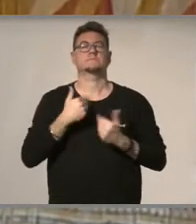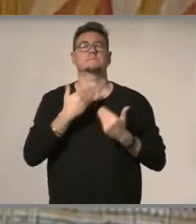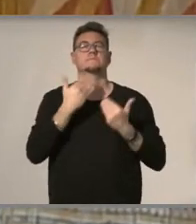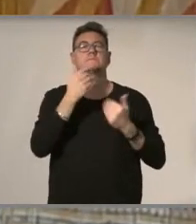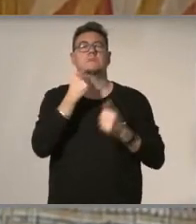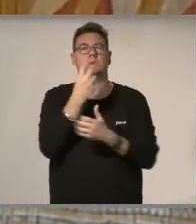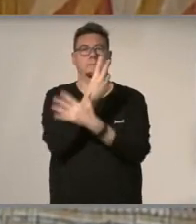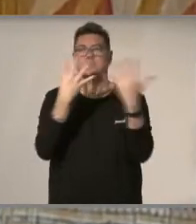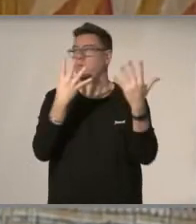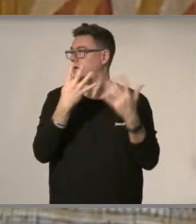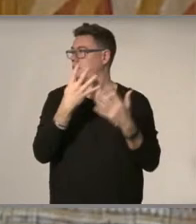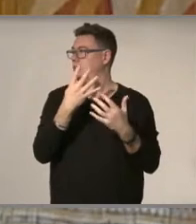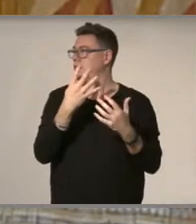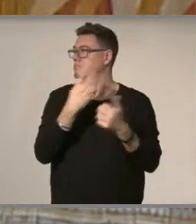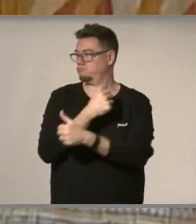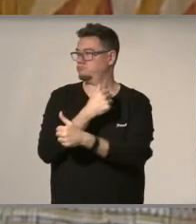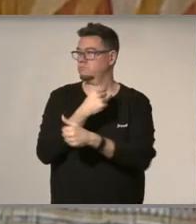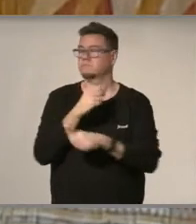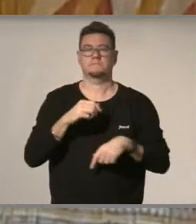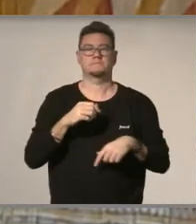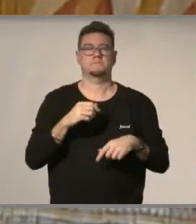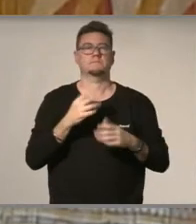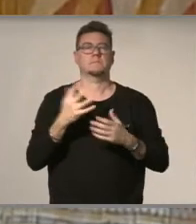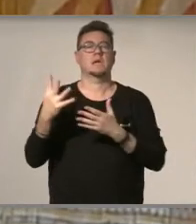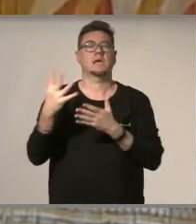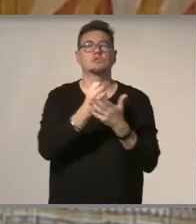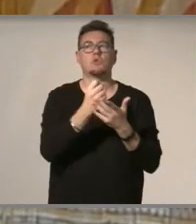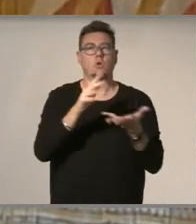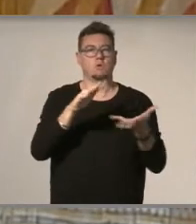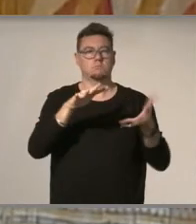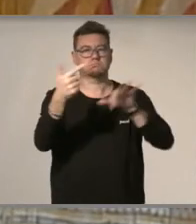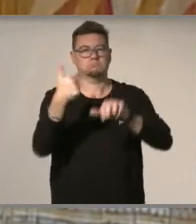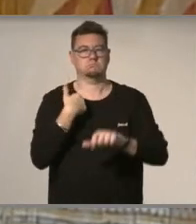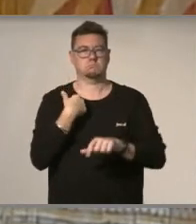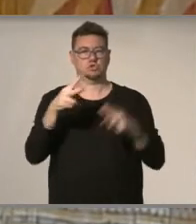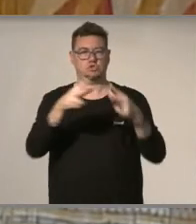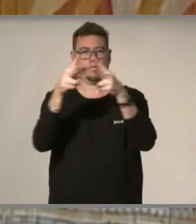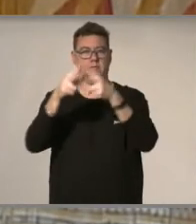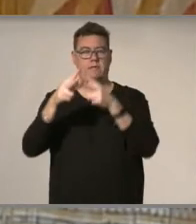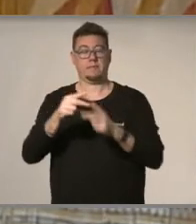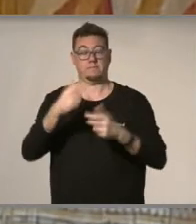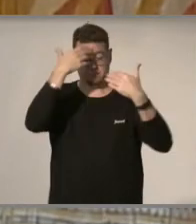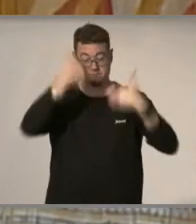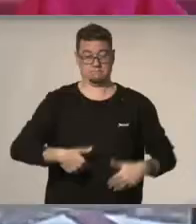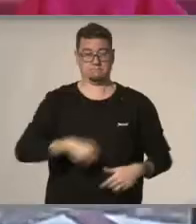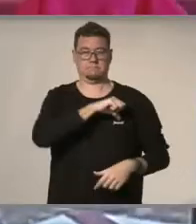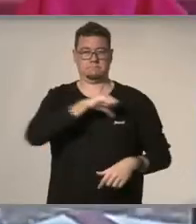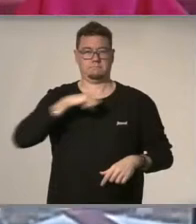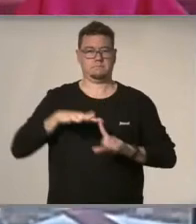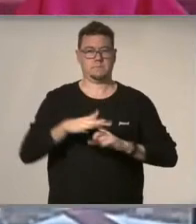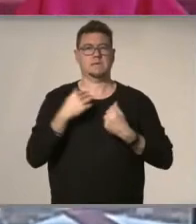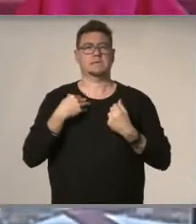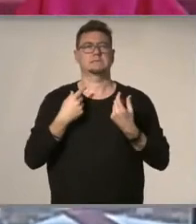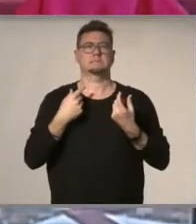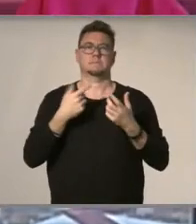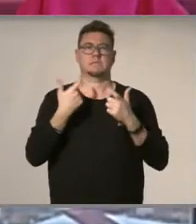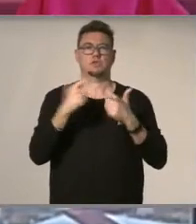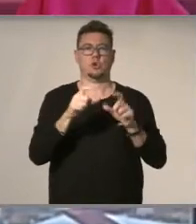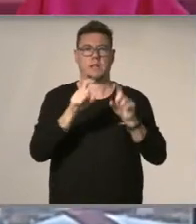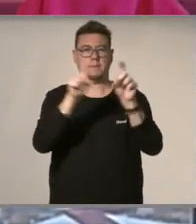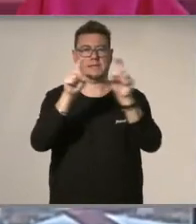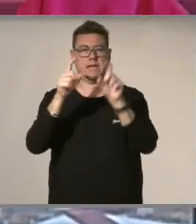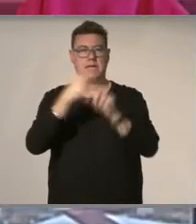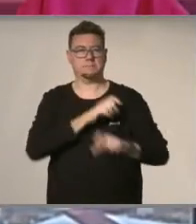Premio de Convivencia a la UME y todo lo que encarna en nuestra sociedad. En mi caso, y desde el sector empresarial español, quiero